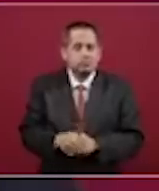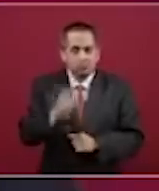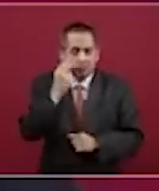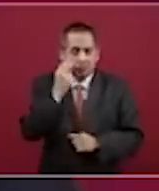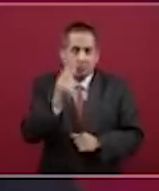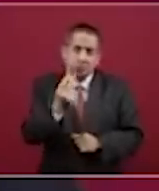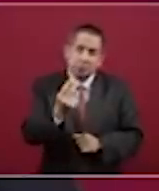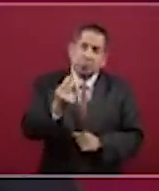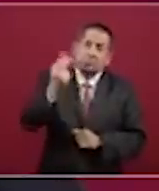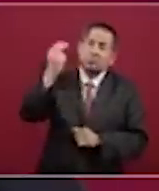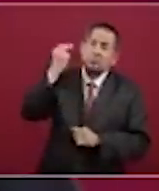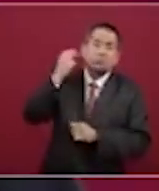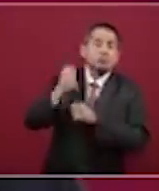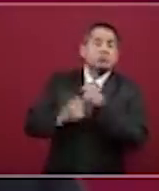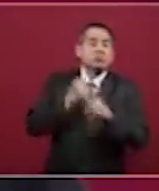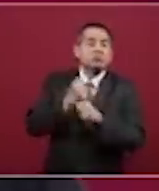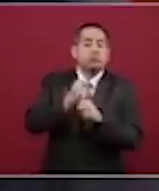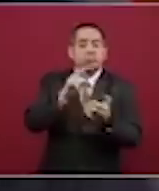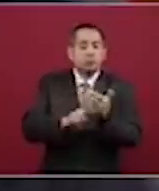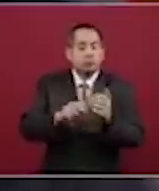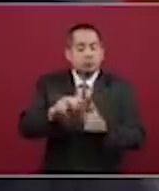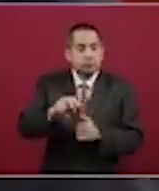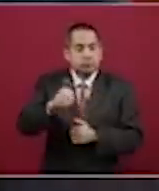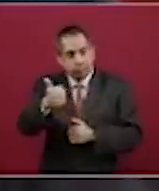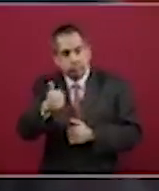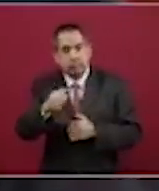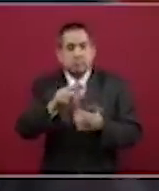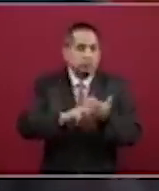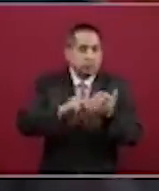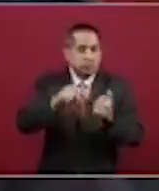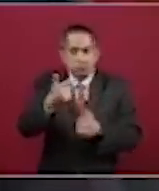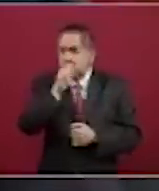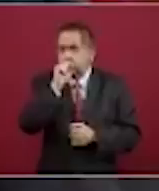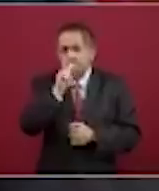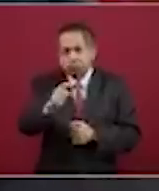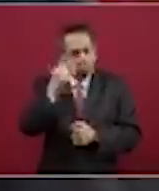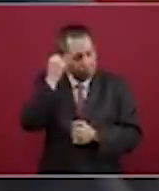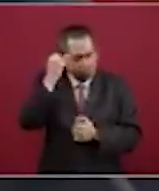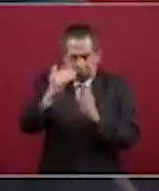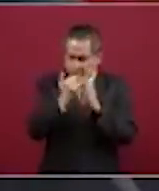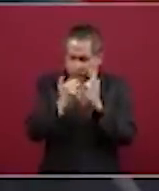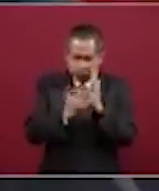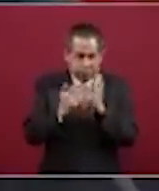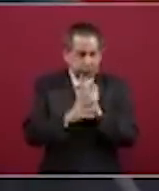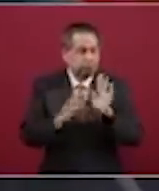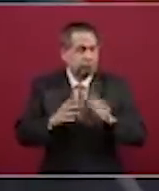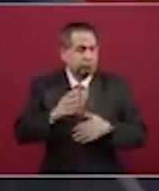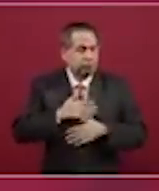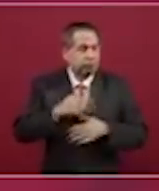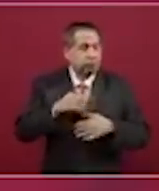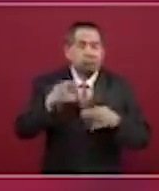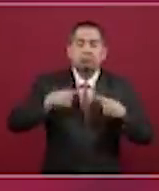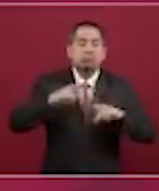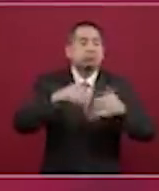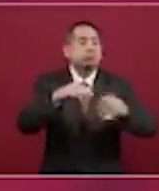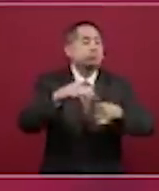ven los compromisos en el 2006, en el 2012, está la revocación del mandato.